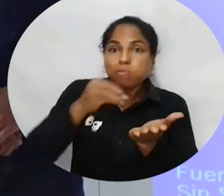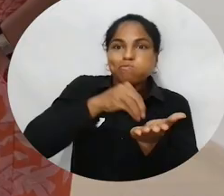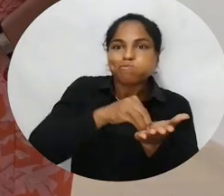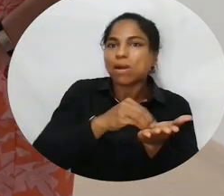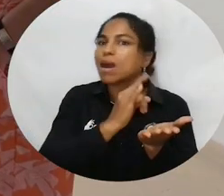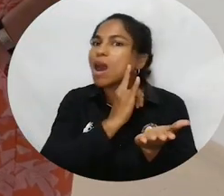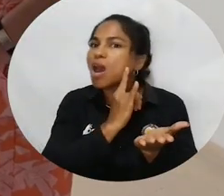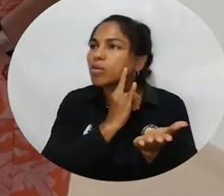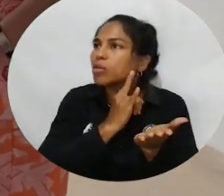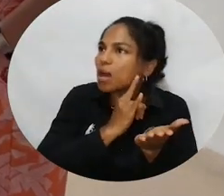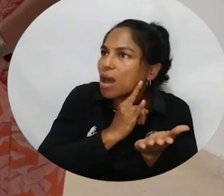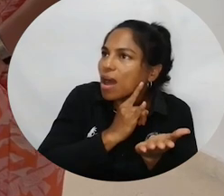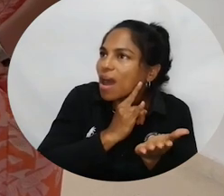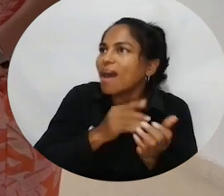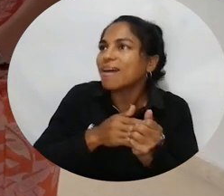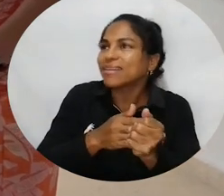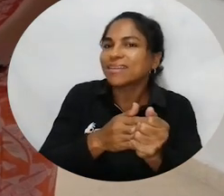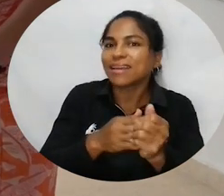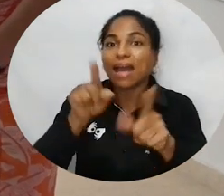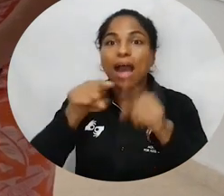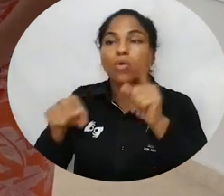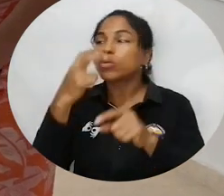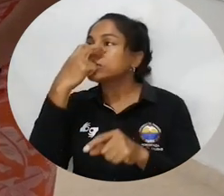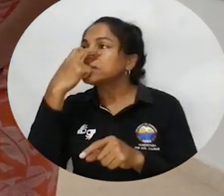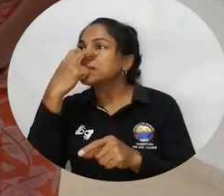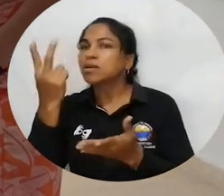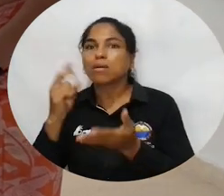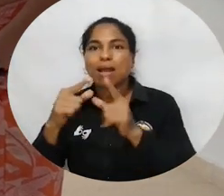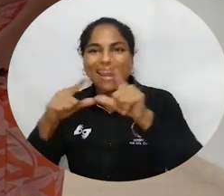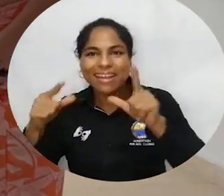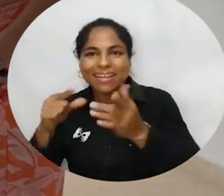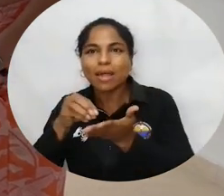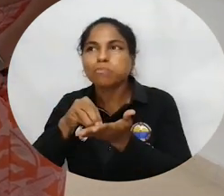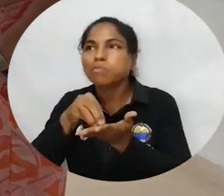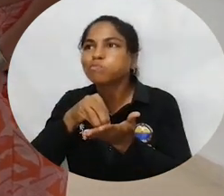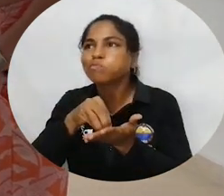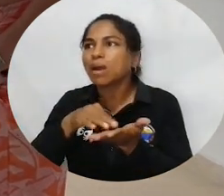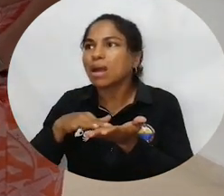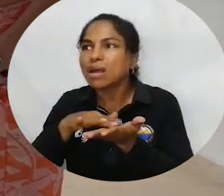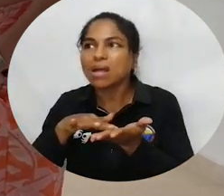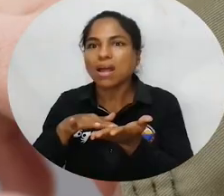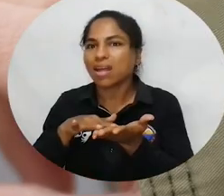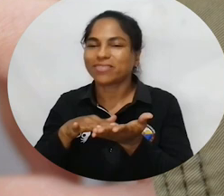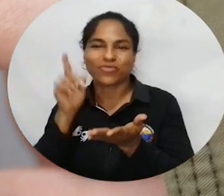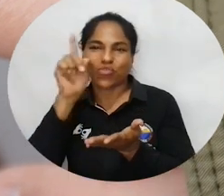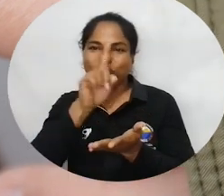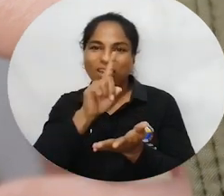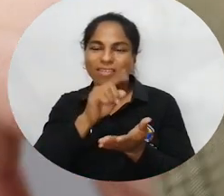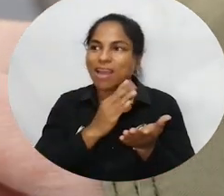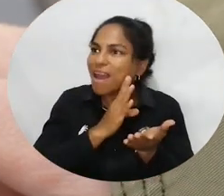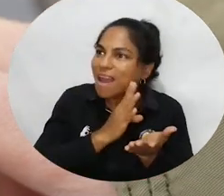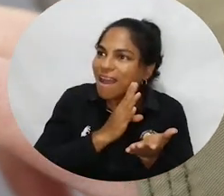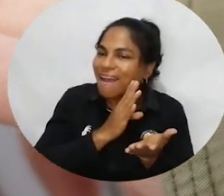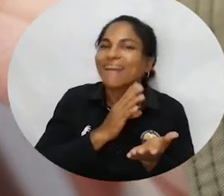de audio a la maqueta, teniendo en cuenta que hay personas con discapacidad visual que no han aprendido a interpretar el sistema Braille. Sin duda,